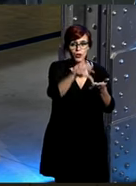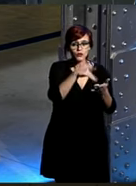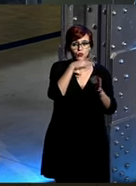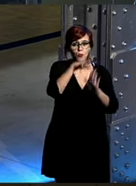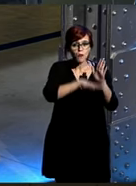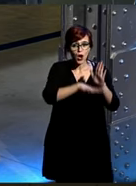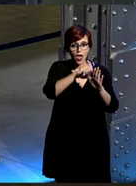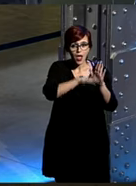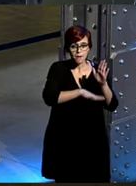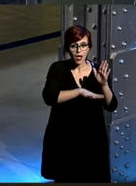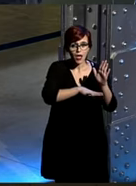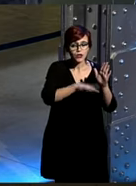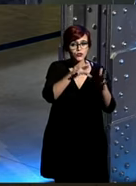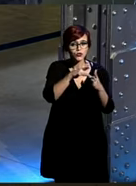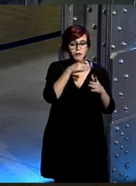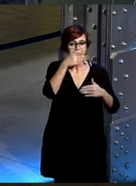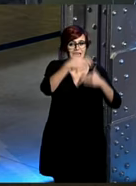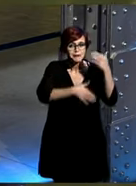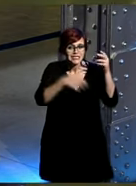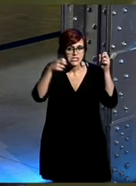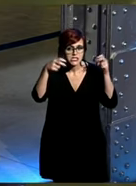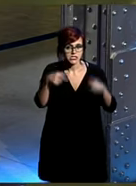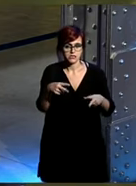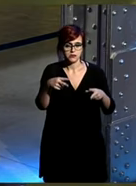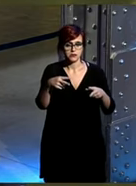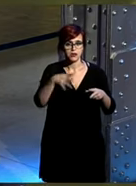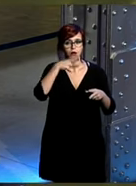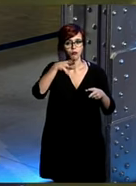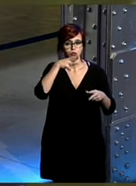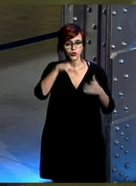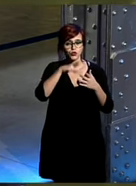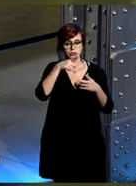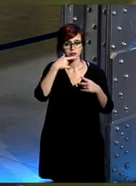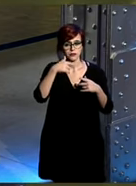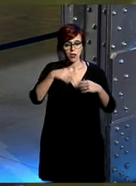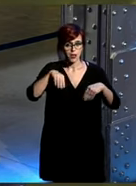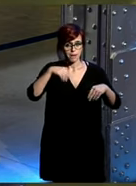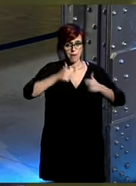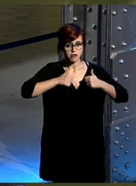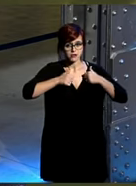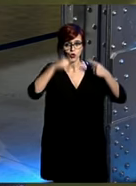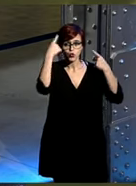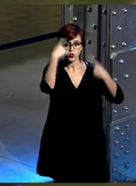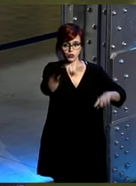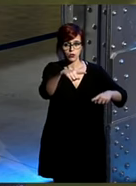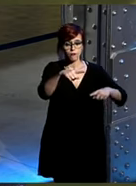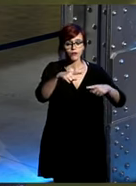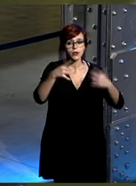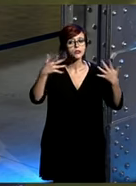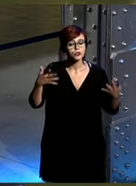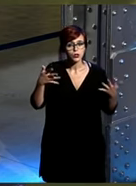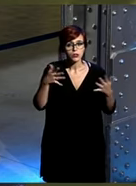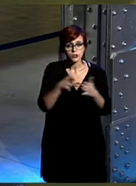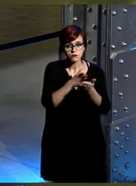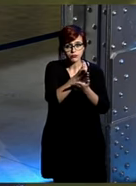un programa sin ninguna restricción y ese programa es Master Yourself. Entonces tenemos las dos, tenemos las